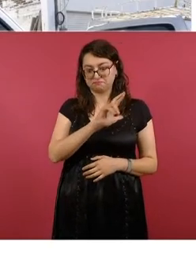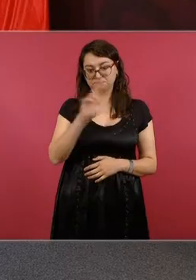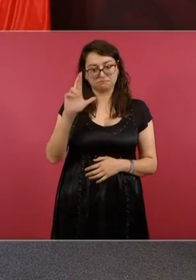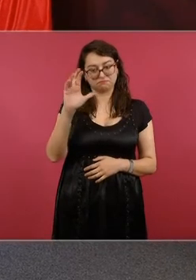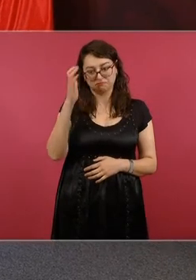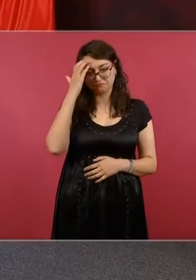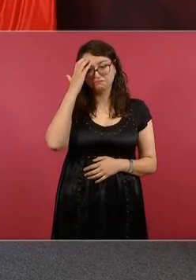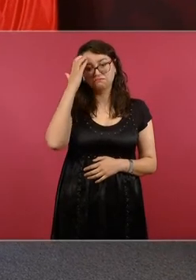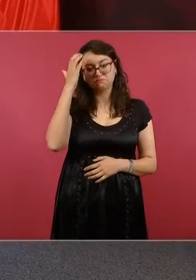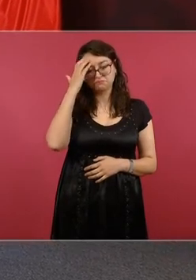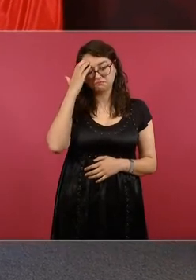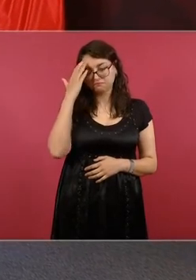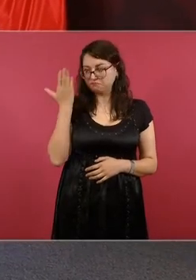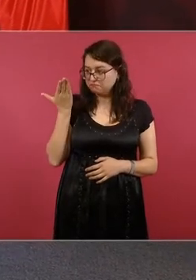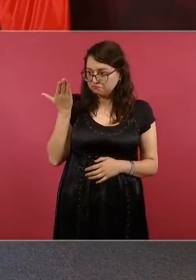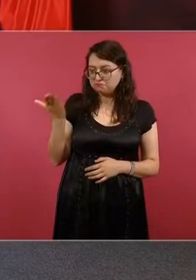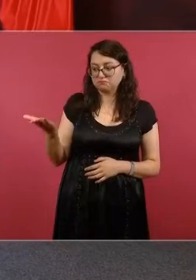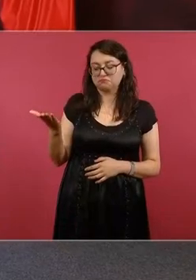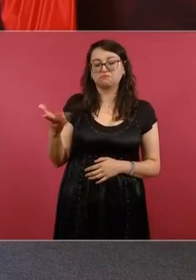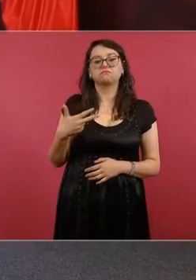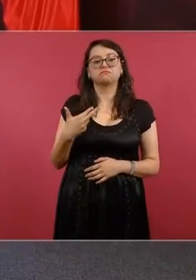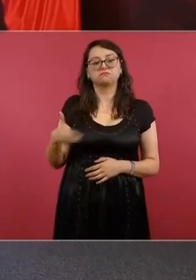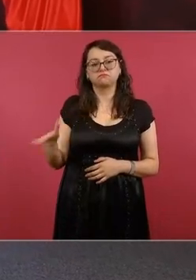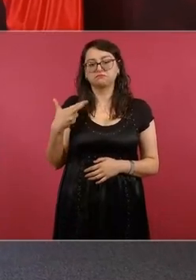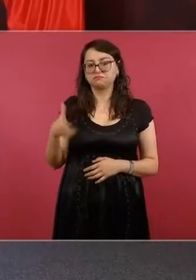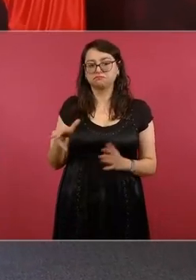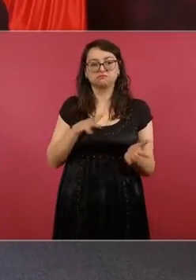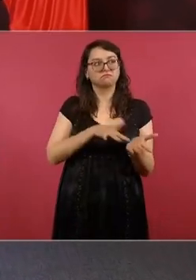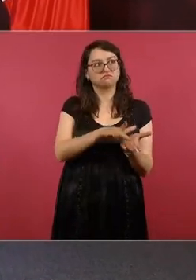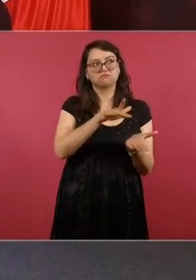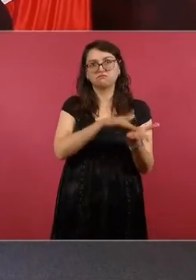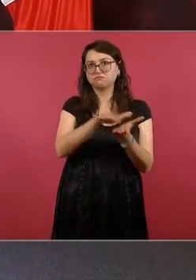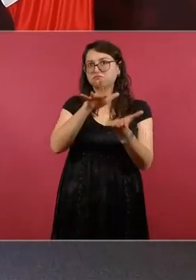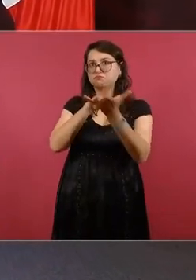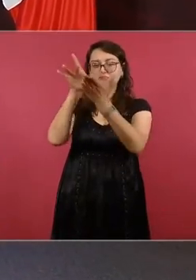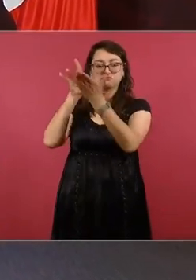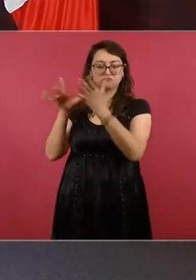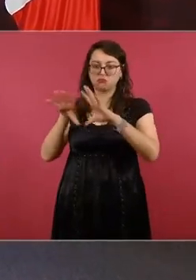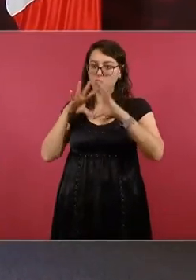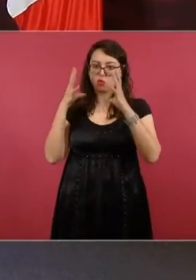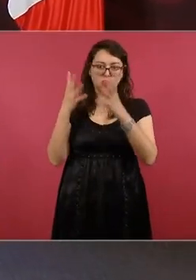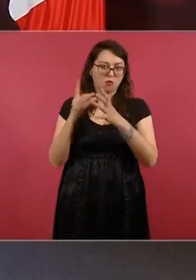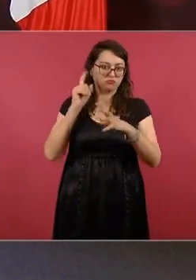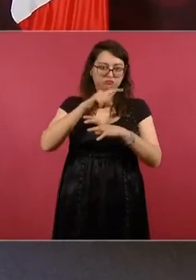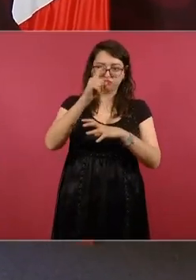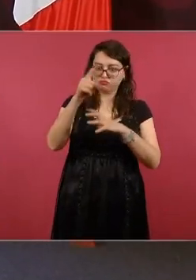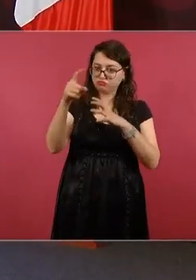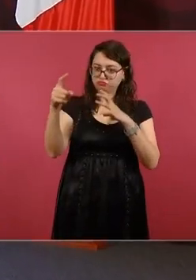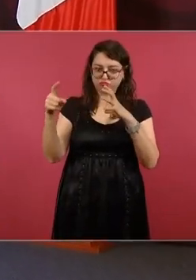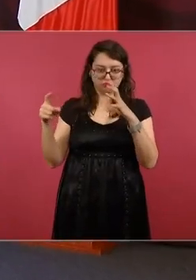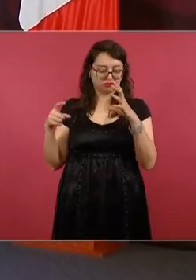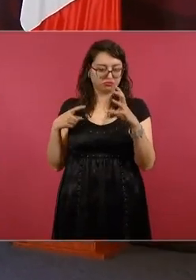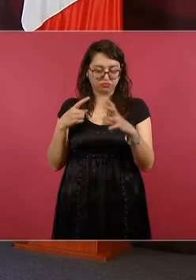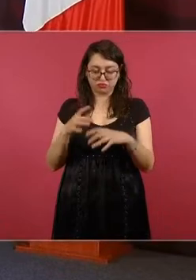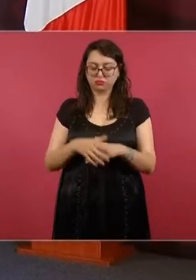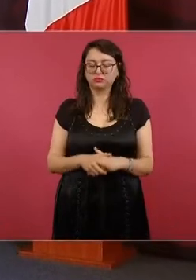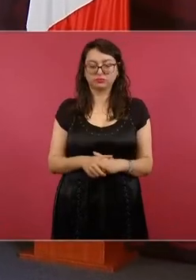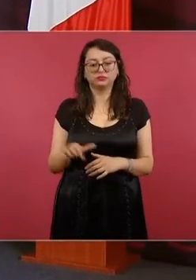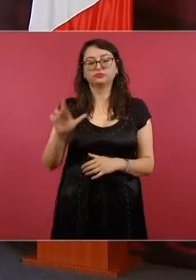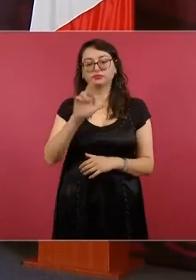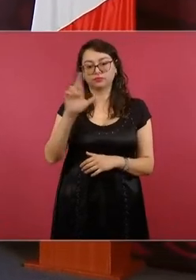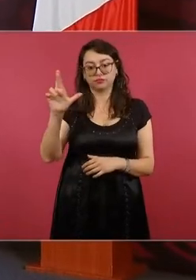este empresario restaurantero por lo que hace y